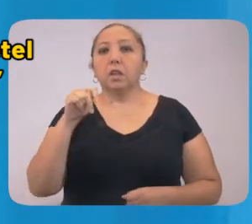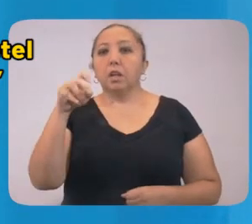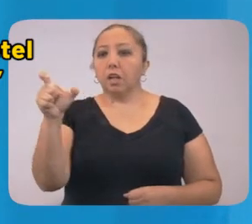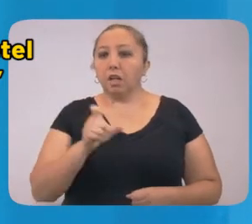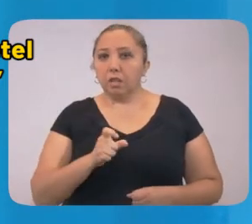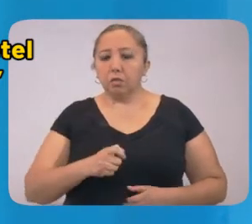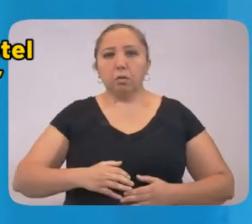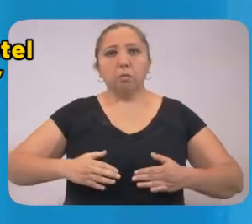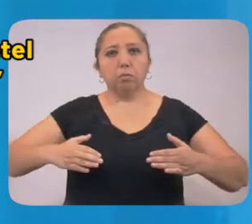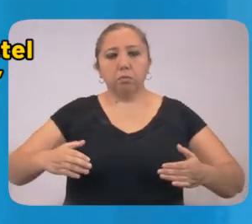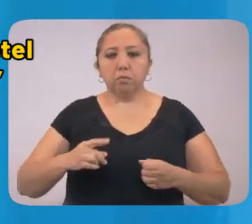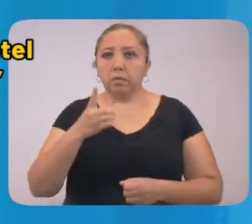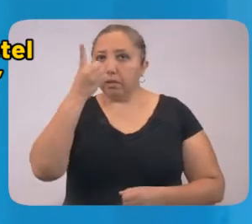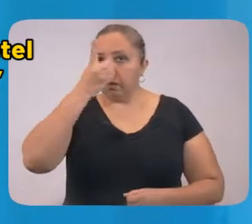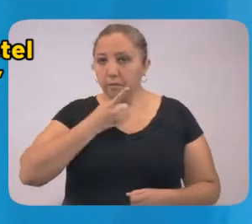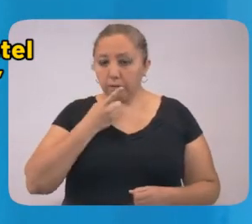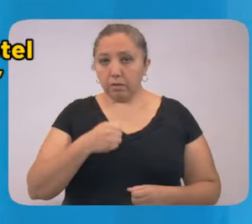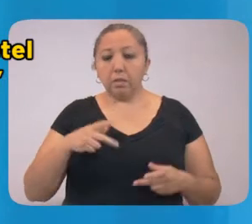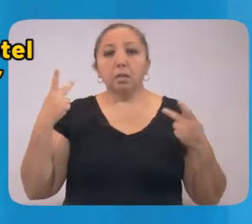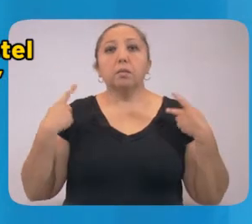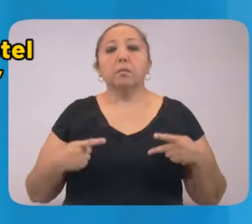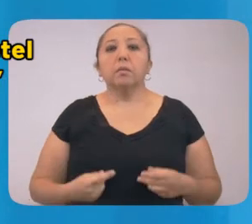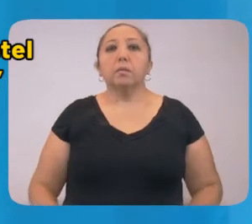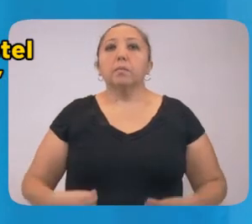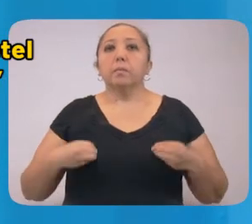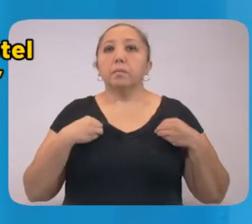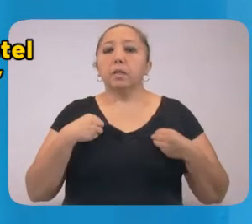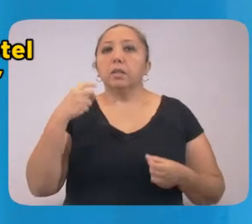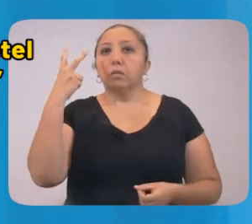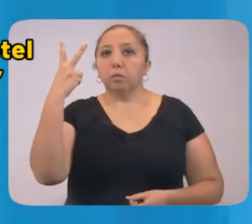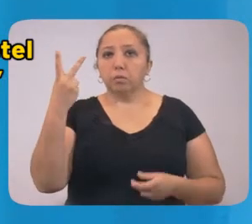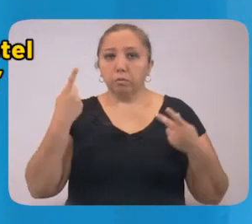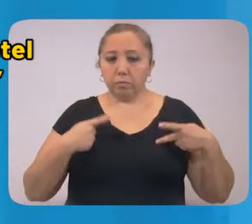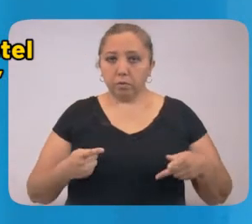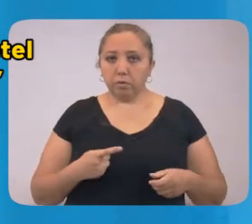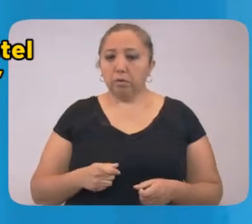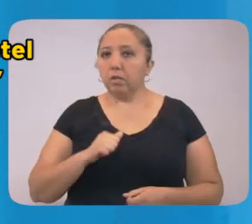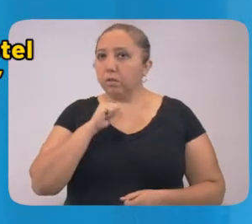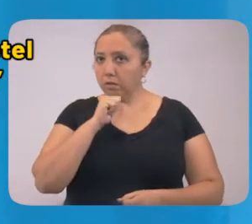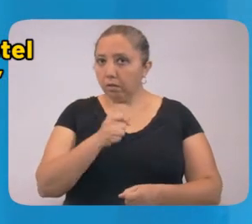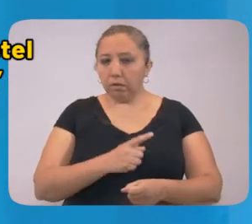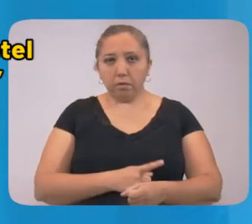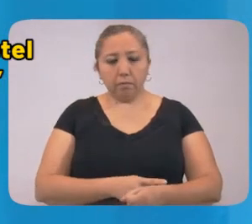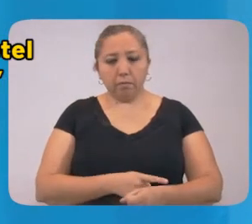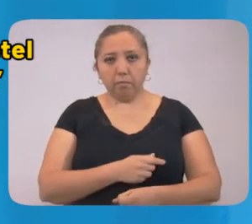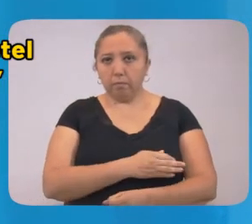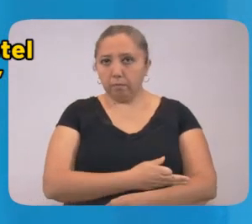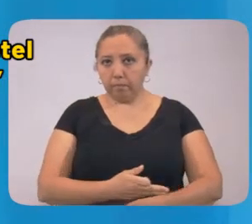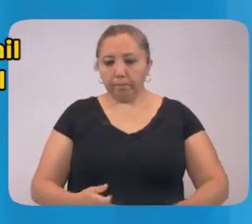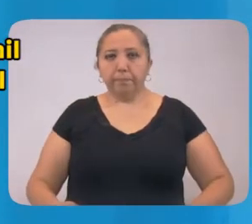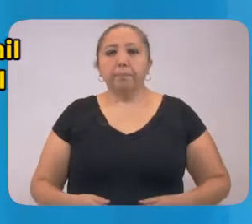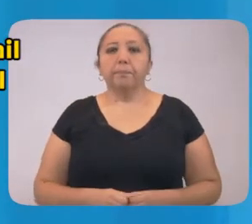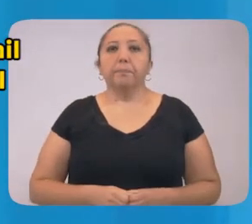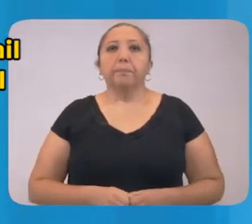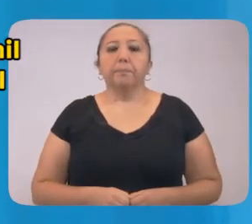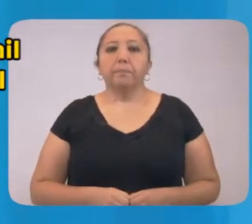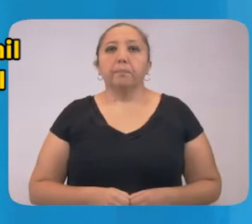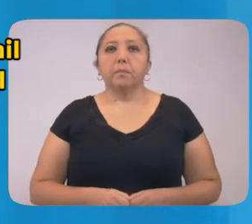texas con obesidad y diabetes la paciente convivía con dos contactos los cuales se reportan sin síntomas